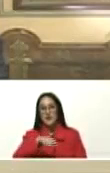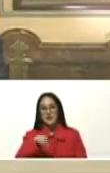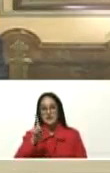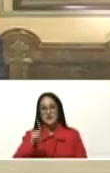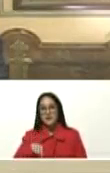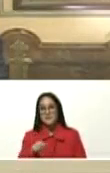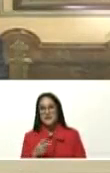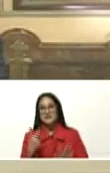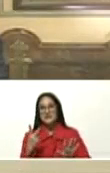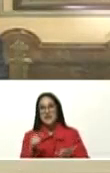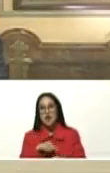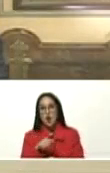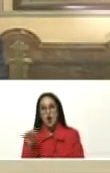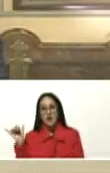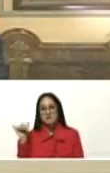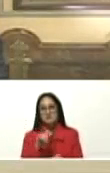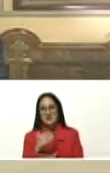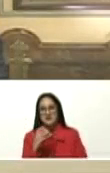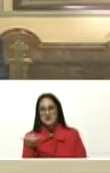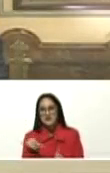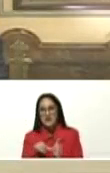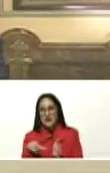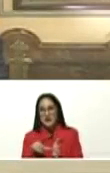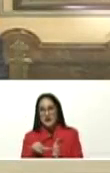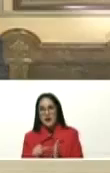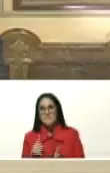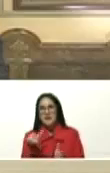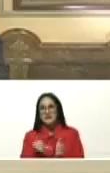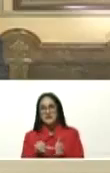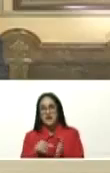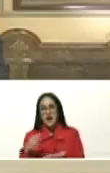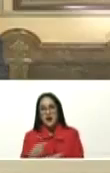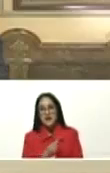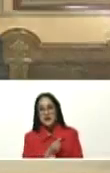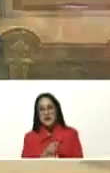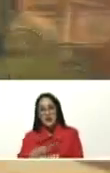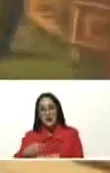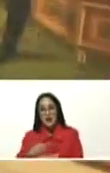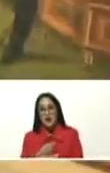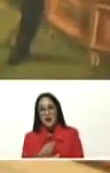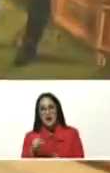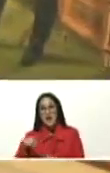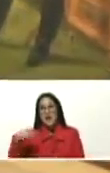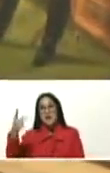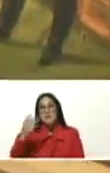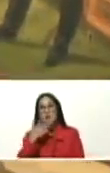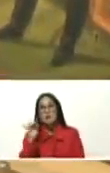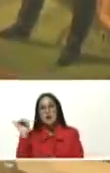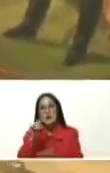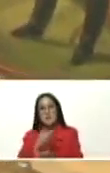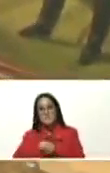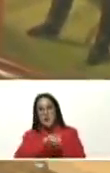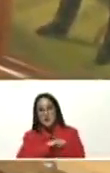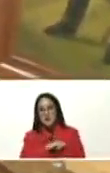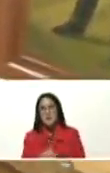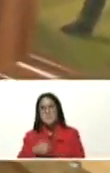tienen son 7 horas de vuelo. Es más cerca de Guinea-Bissau que ir para España, por ejemplo.